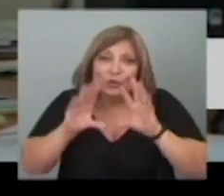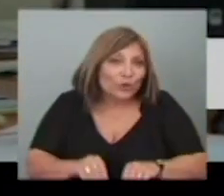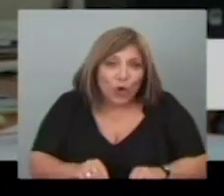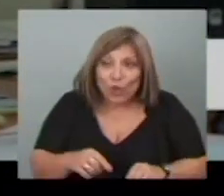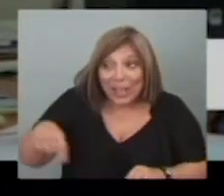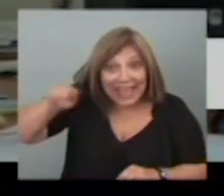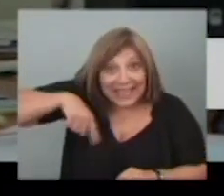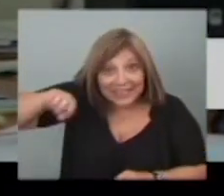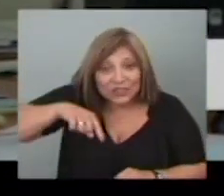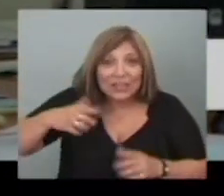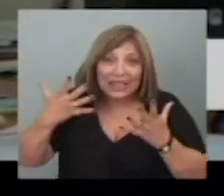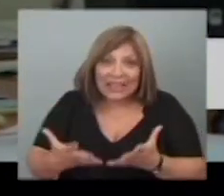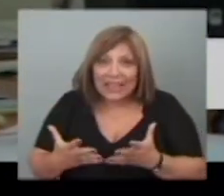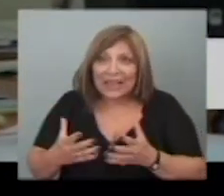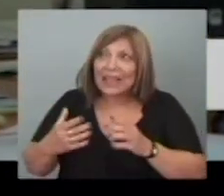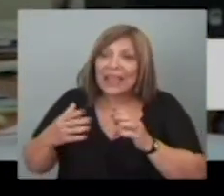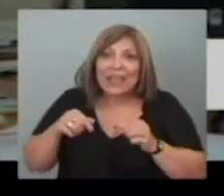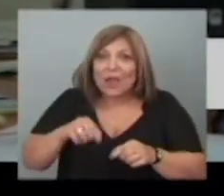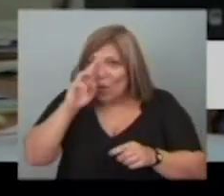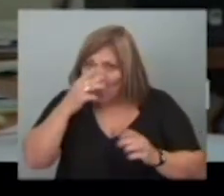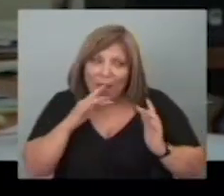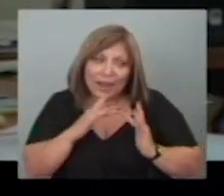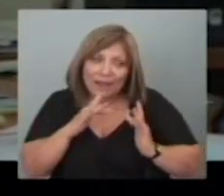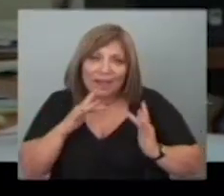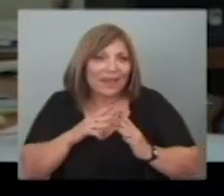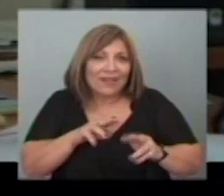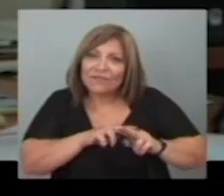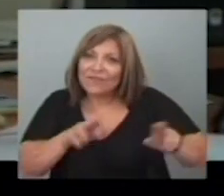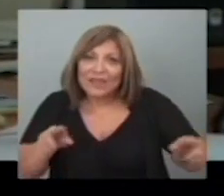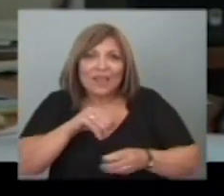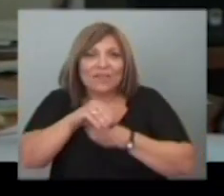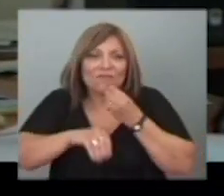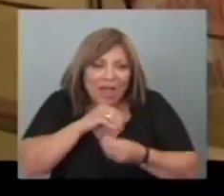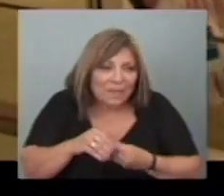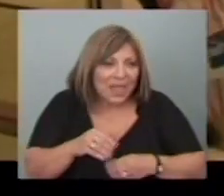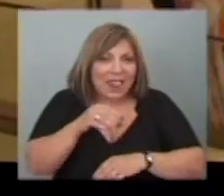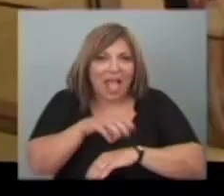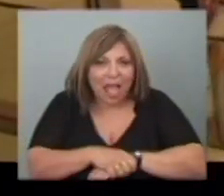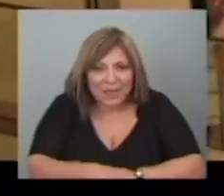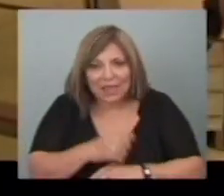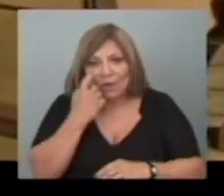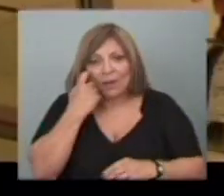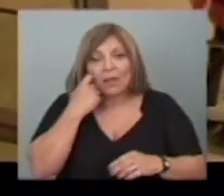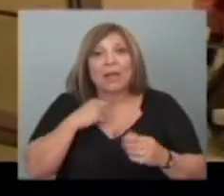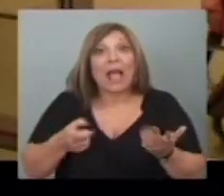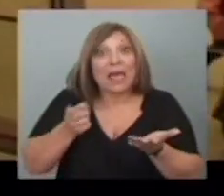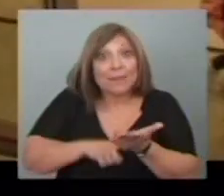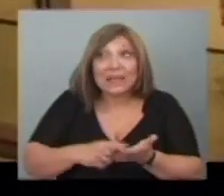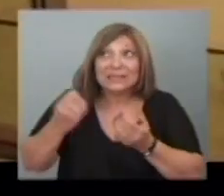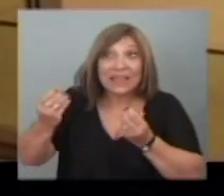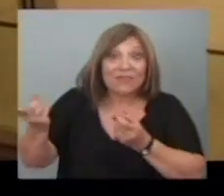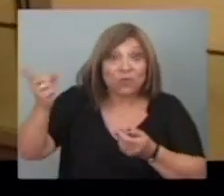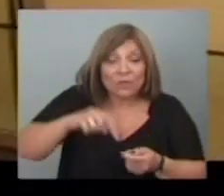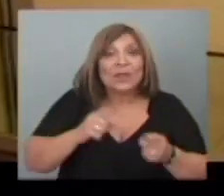ellos, tiende a mantener los lazos con el país, tiende a mantener los lazos con la familia y con los amigos. Además de los considerados retornados